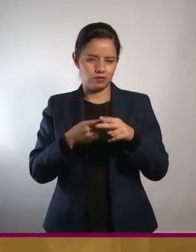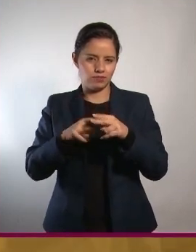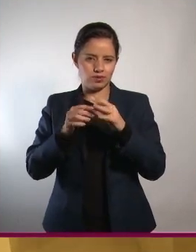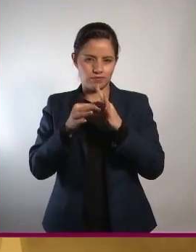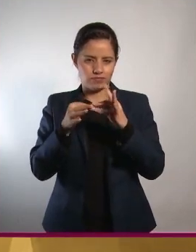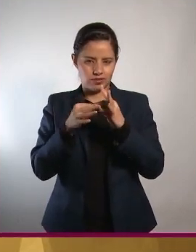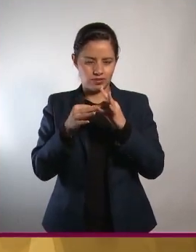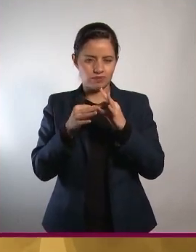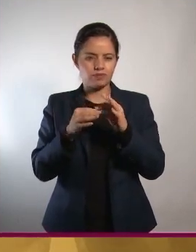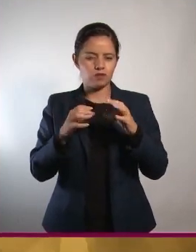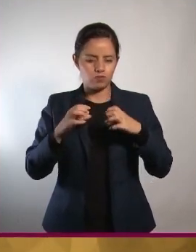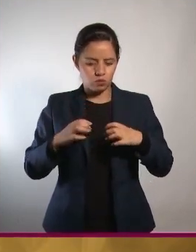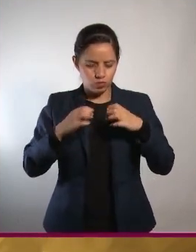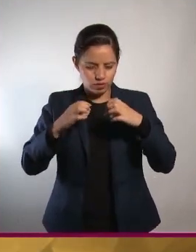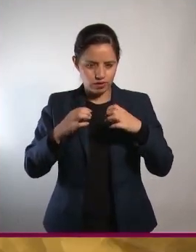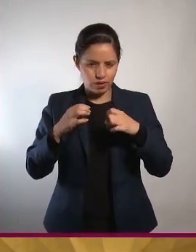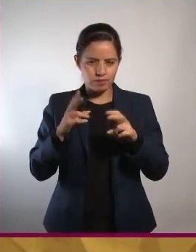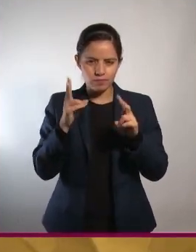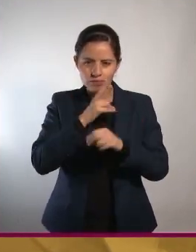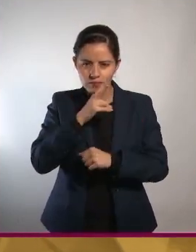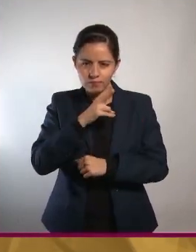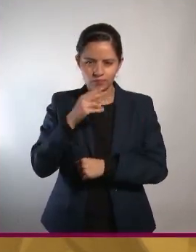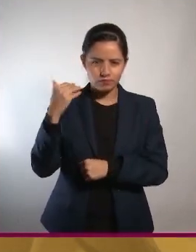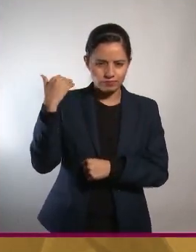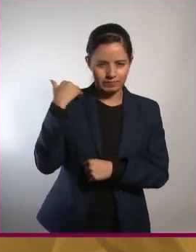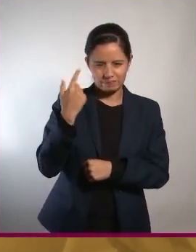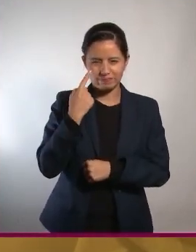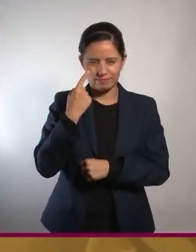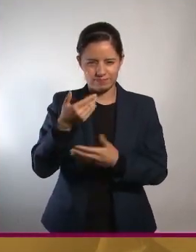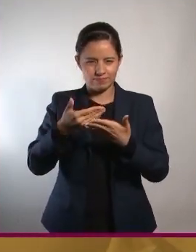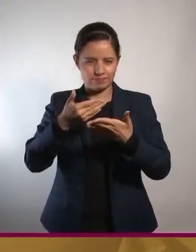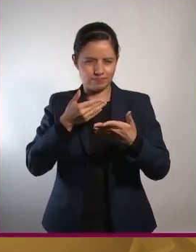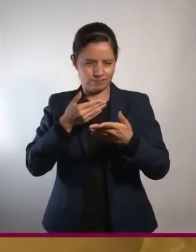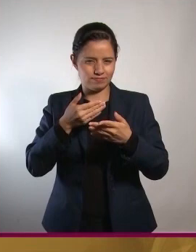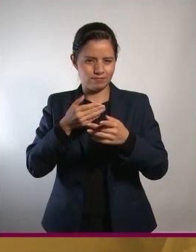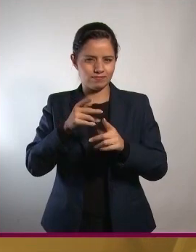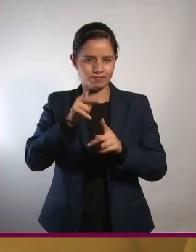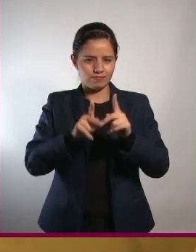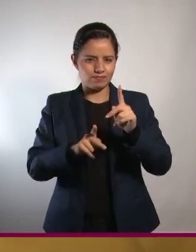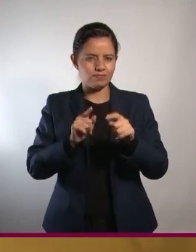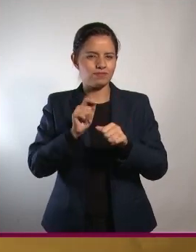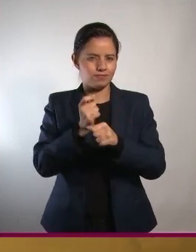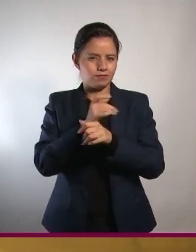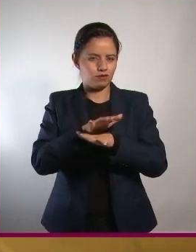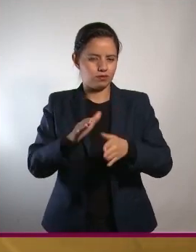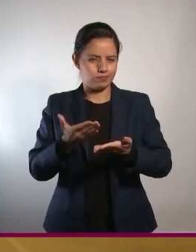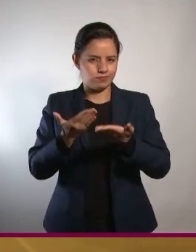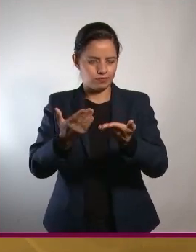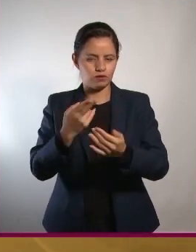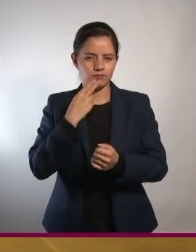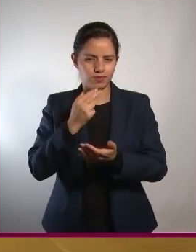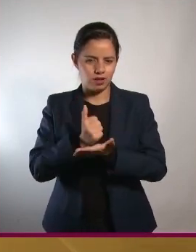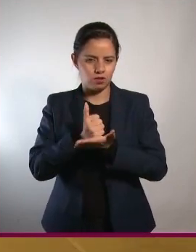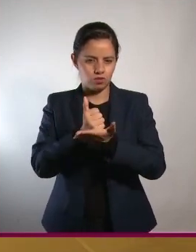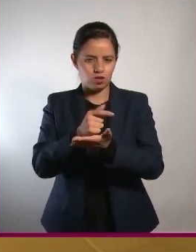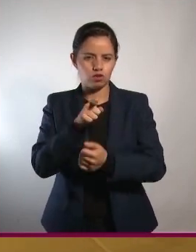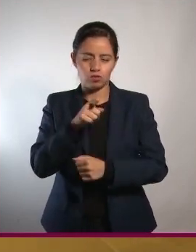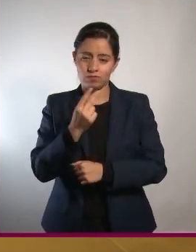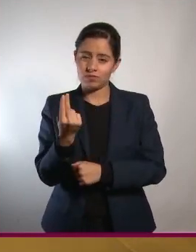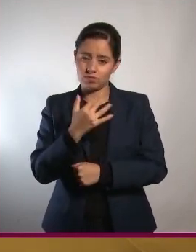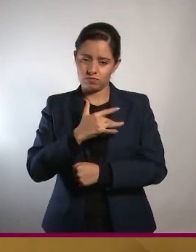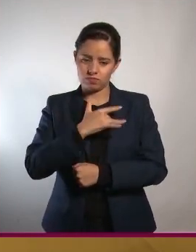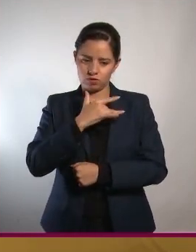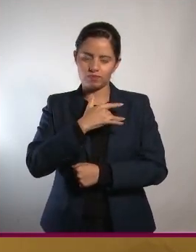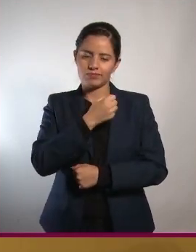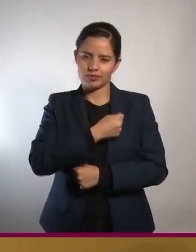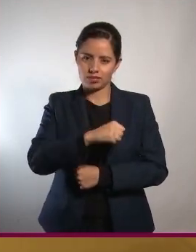pulmones, hagamos una parada en la siguiente cápsula que contiene consejos útiles para nuestra salud emocional durante la pandemia. Recuerda,